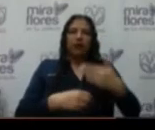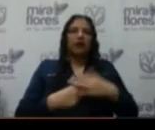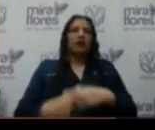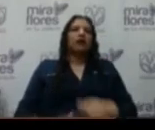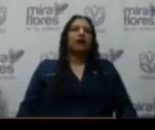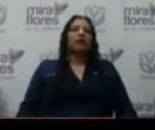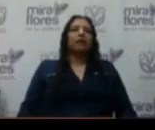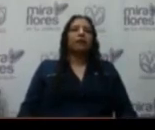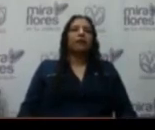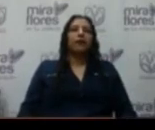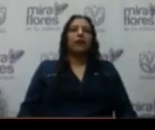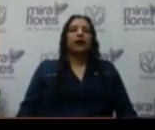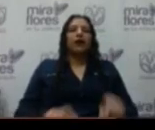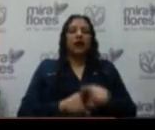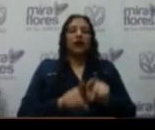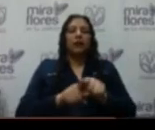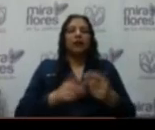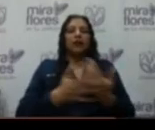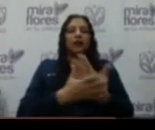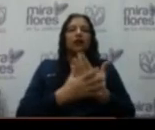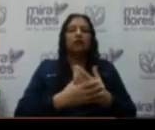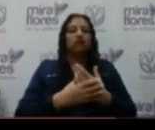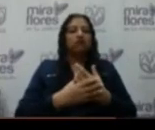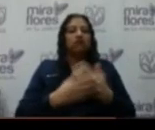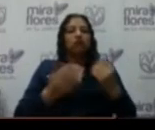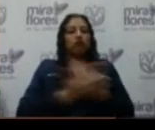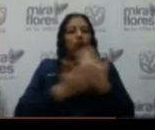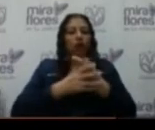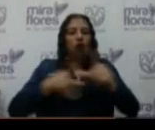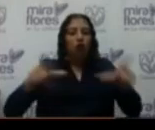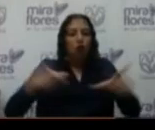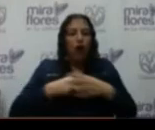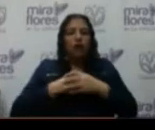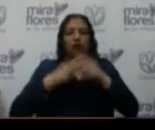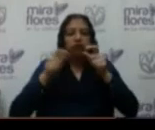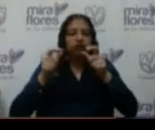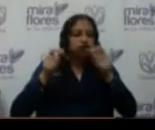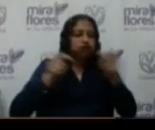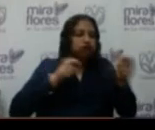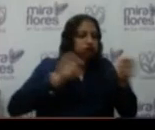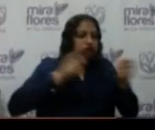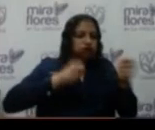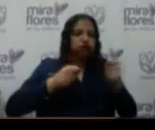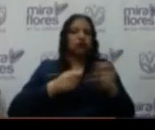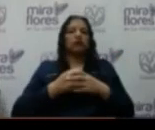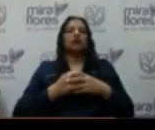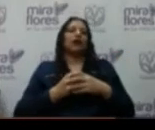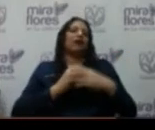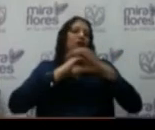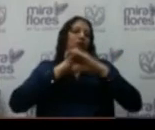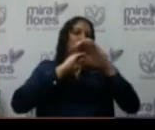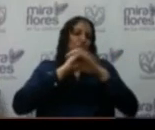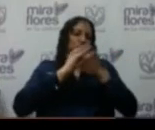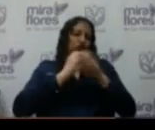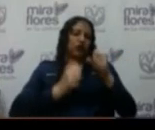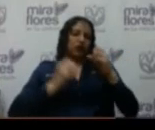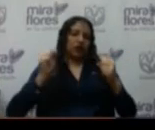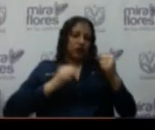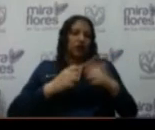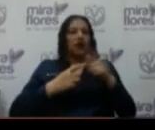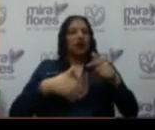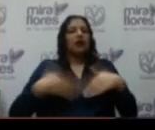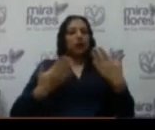la también nueva central de monitoreo de tránsito, que será la más moderna del país y nos permitirá